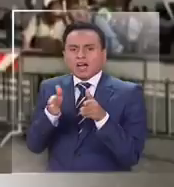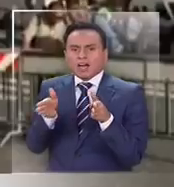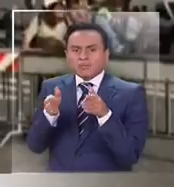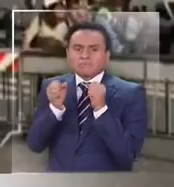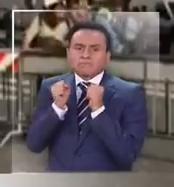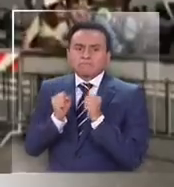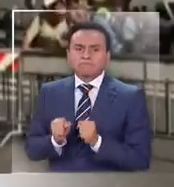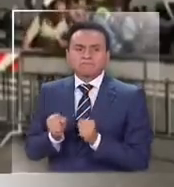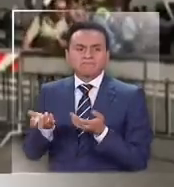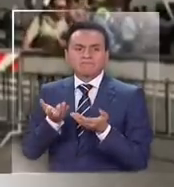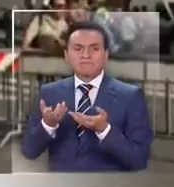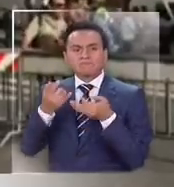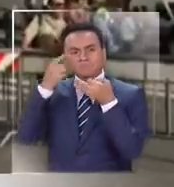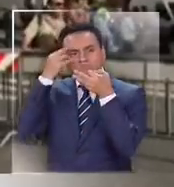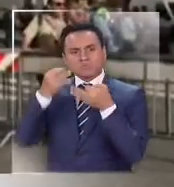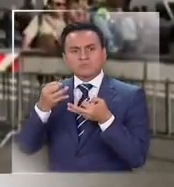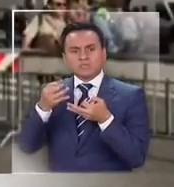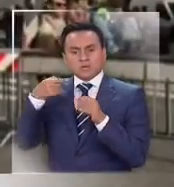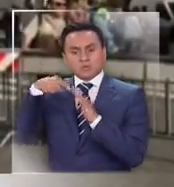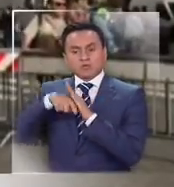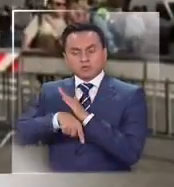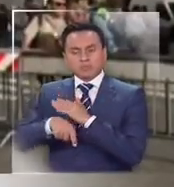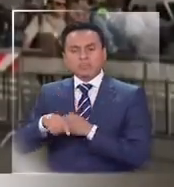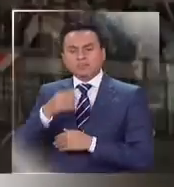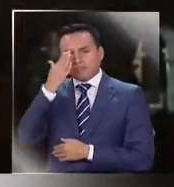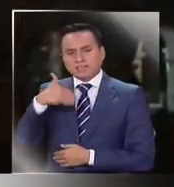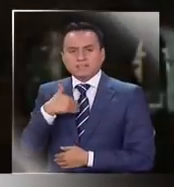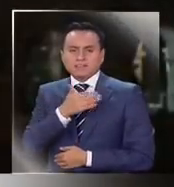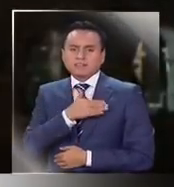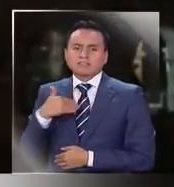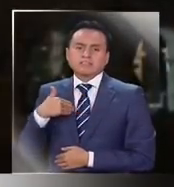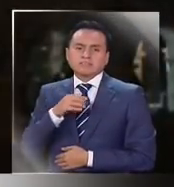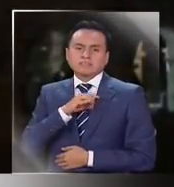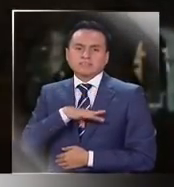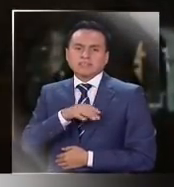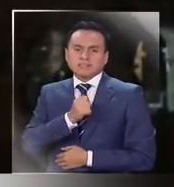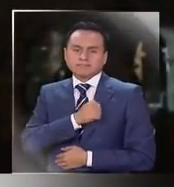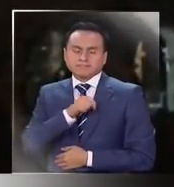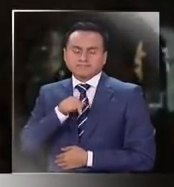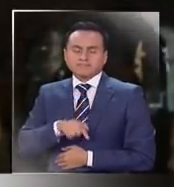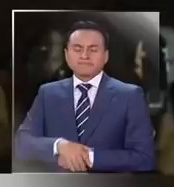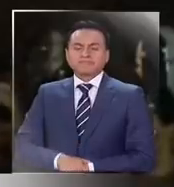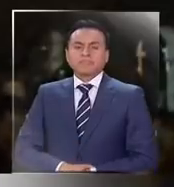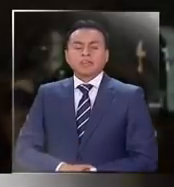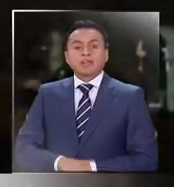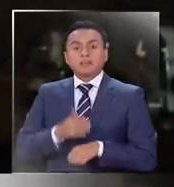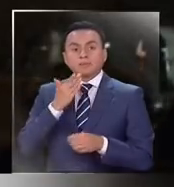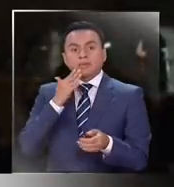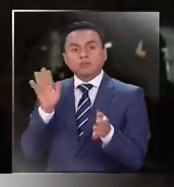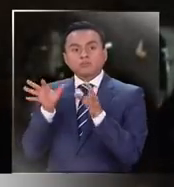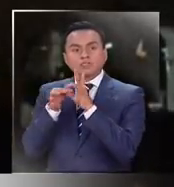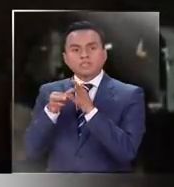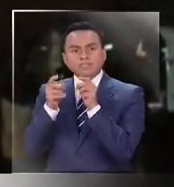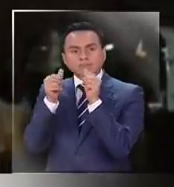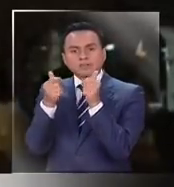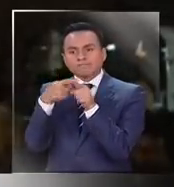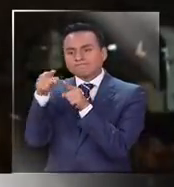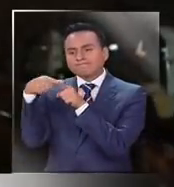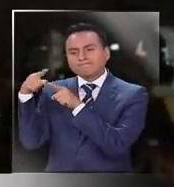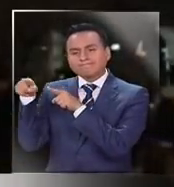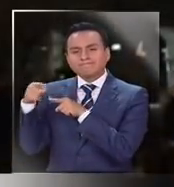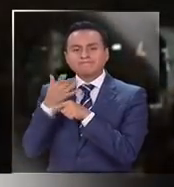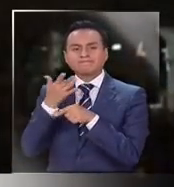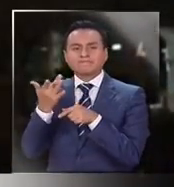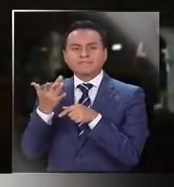escenario de decisiones que van a ser muy profundas para la Iglesia chilena. En lo que también coinciden muchos expertos es que